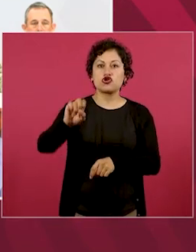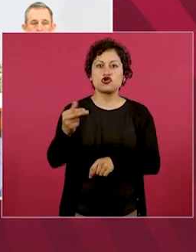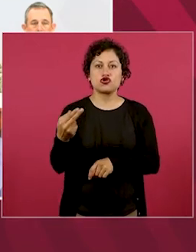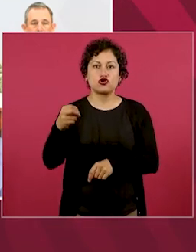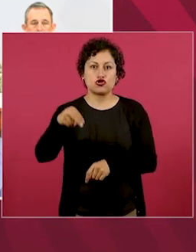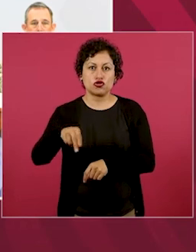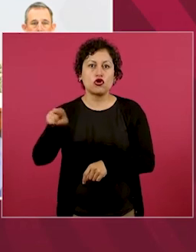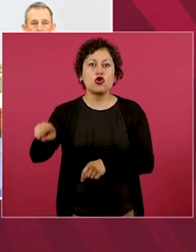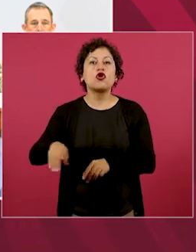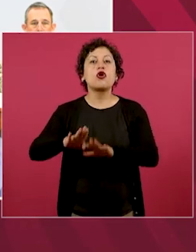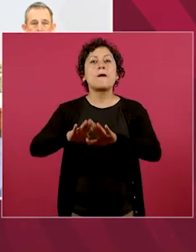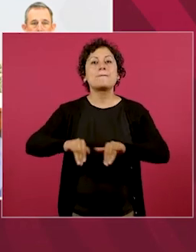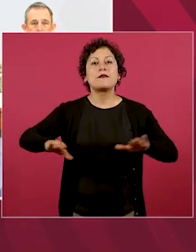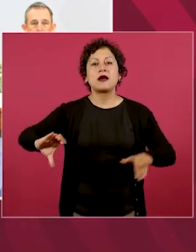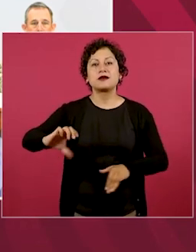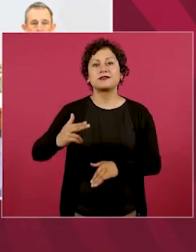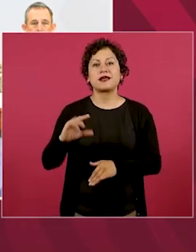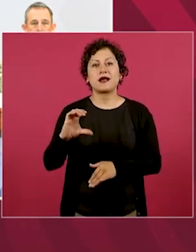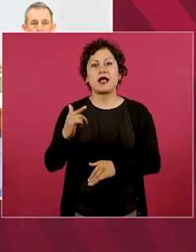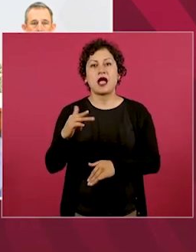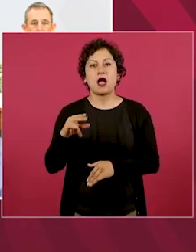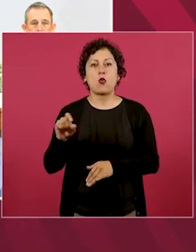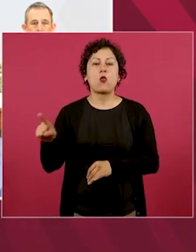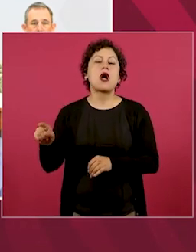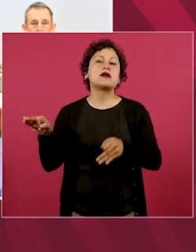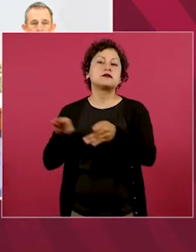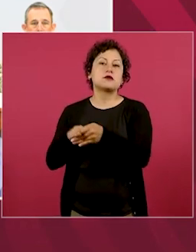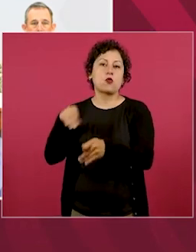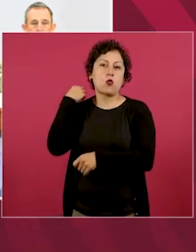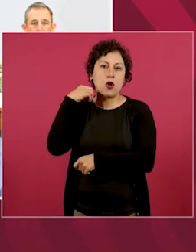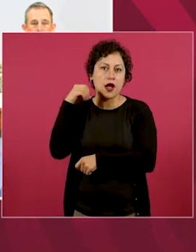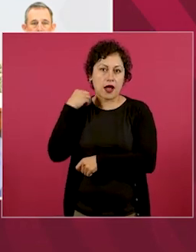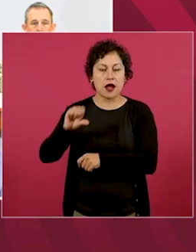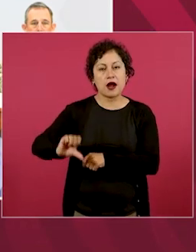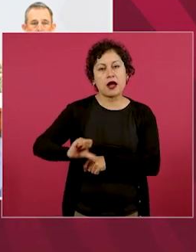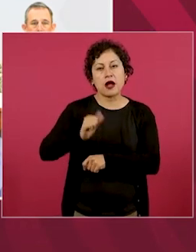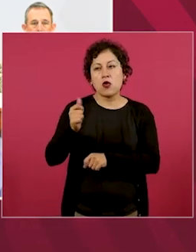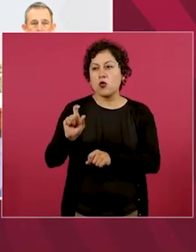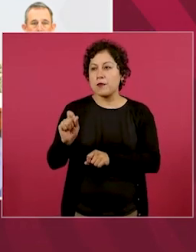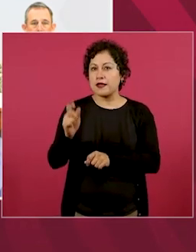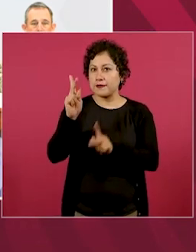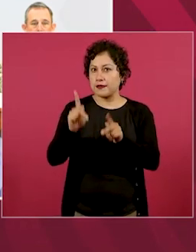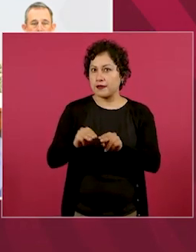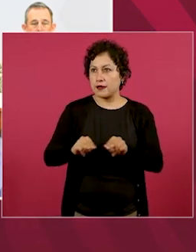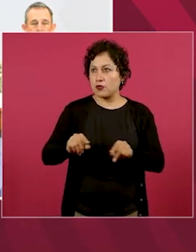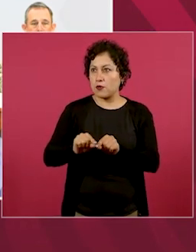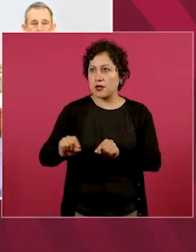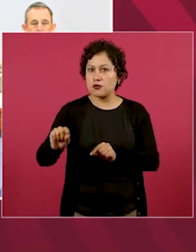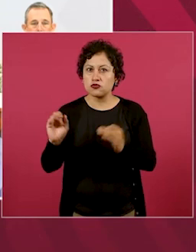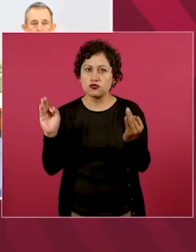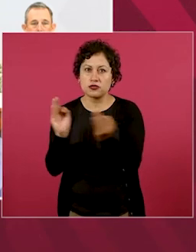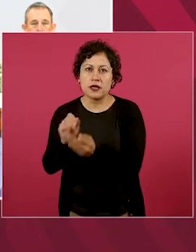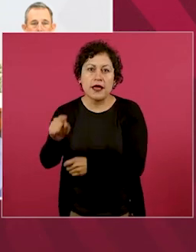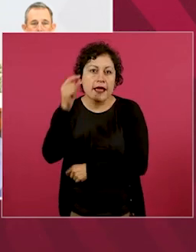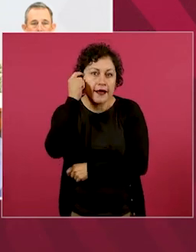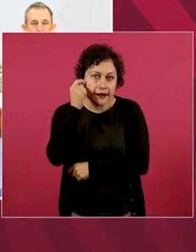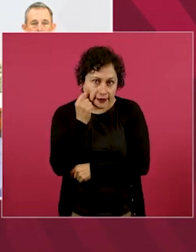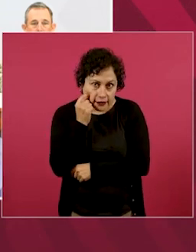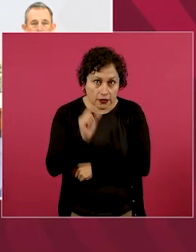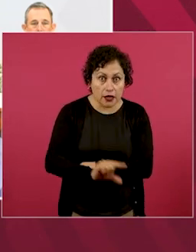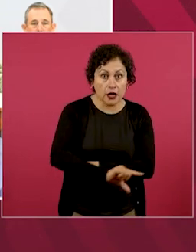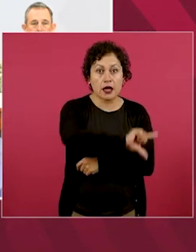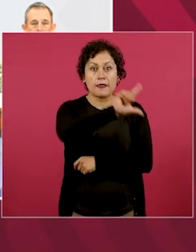en Oaxaca, y a 240 kilómetros de Punta Maldonado, Guerrero. A las 21